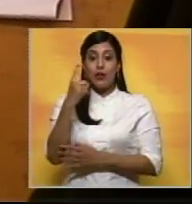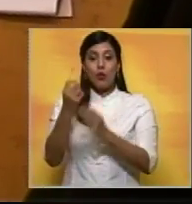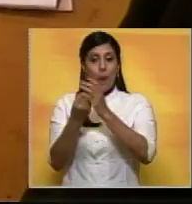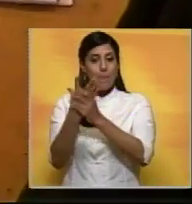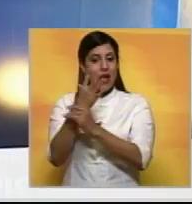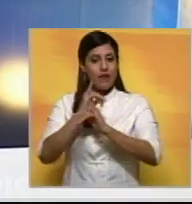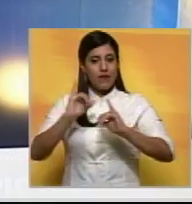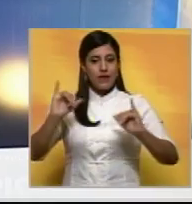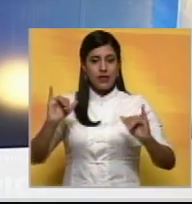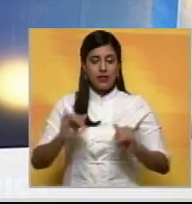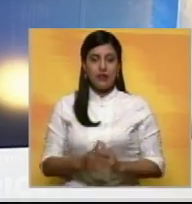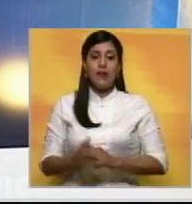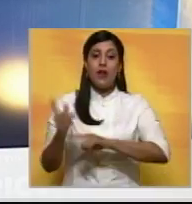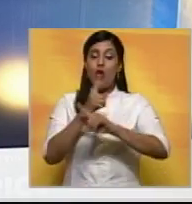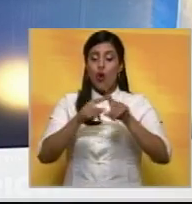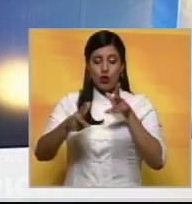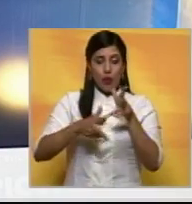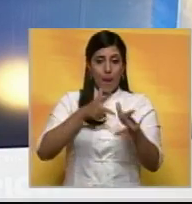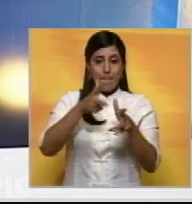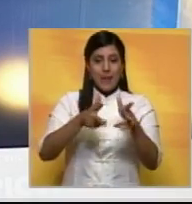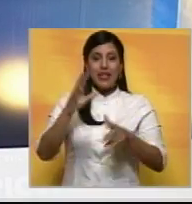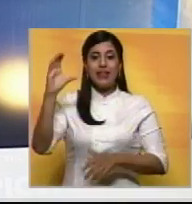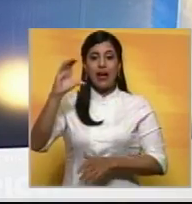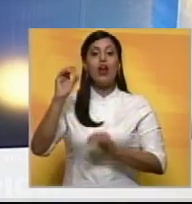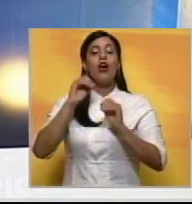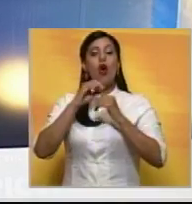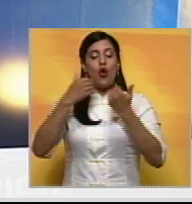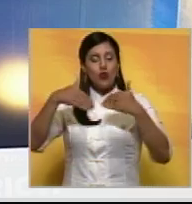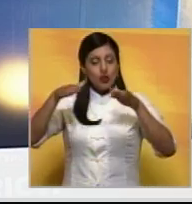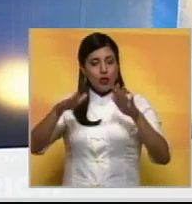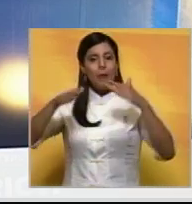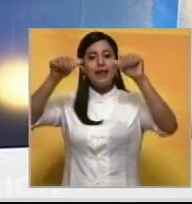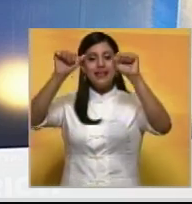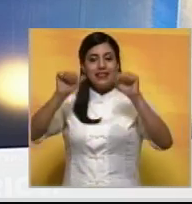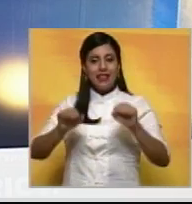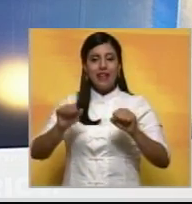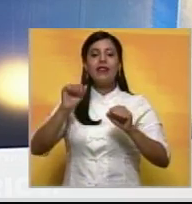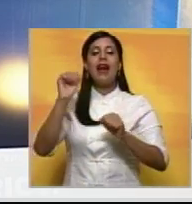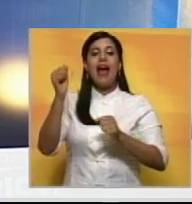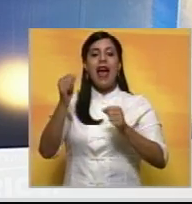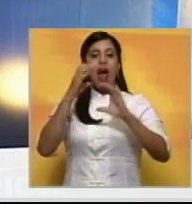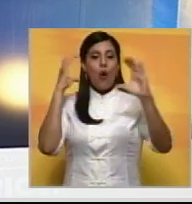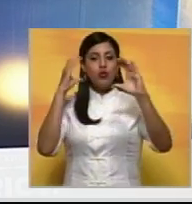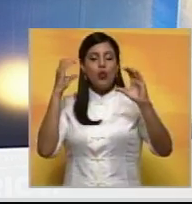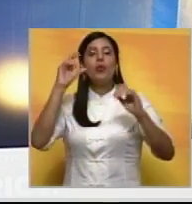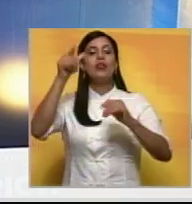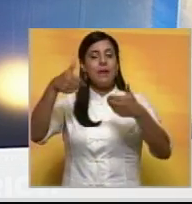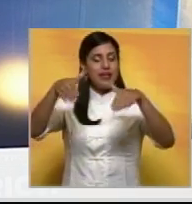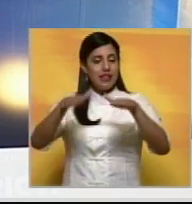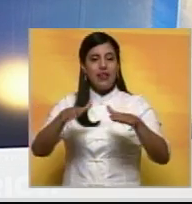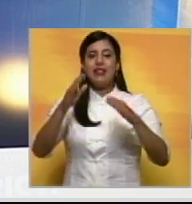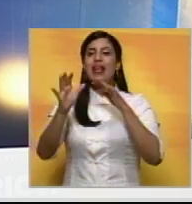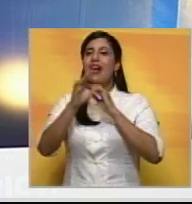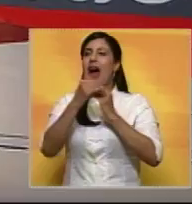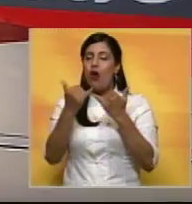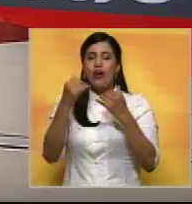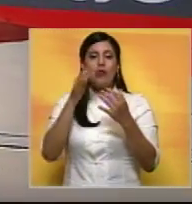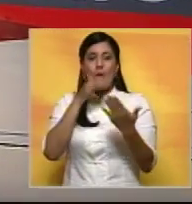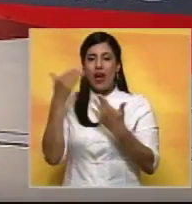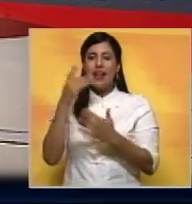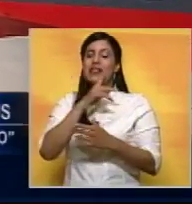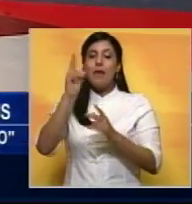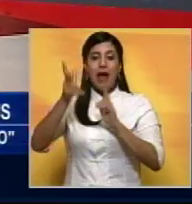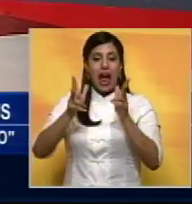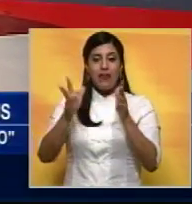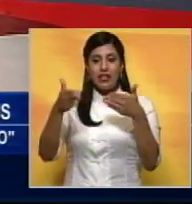mayo. El Metro de Caracas suspendió 11 rutas de Metrobús y Bus Caracas. Las líneas que no prestarán servicio comercial son